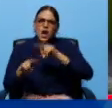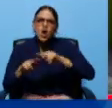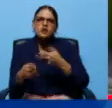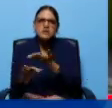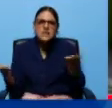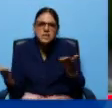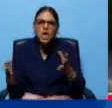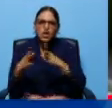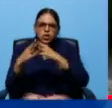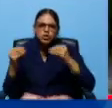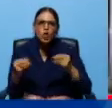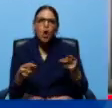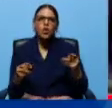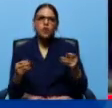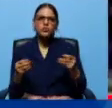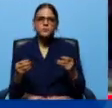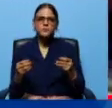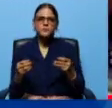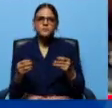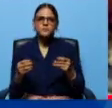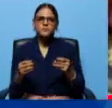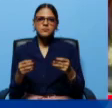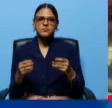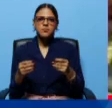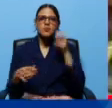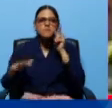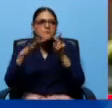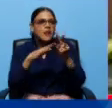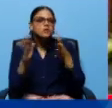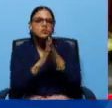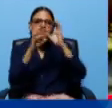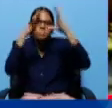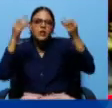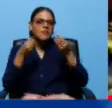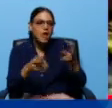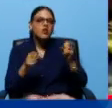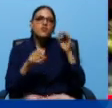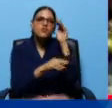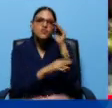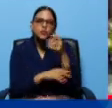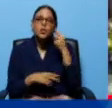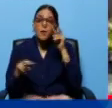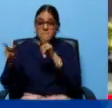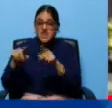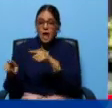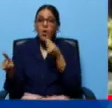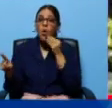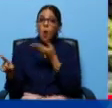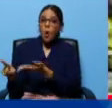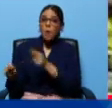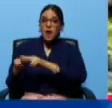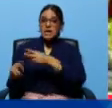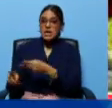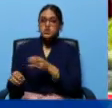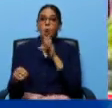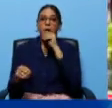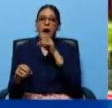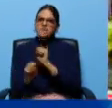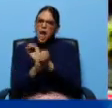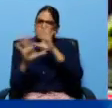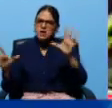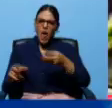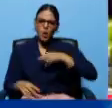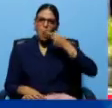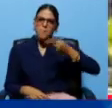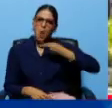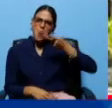niñas, nuestra muchachada, se proyecte a futuro. Fíjense cómo este muchacho nos habla con aquella